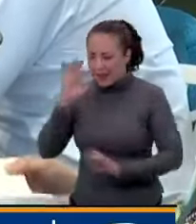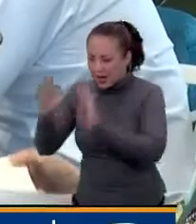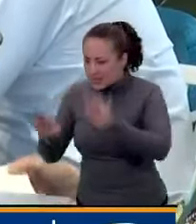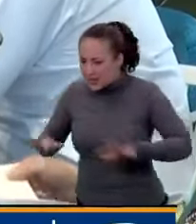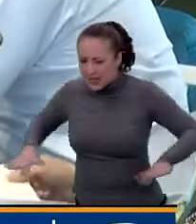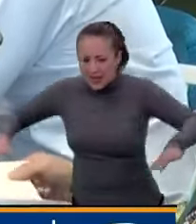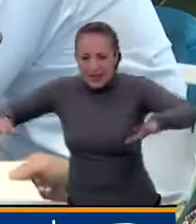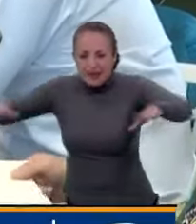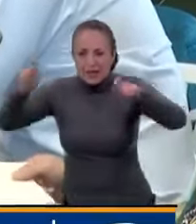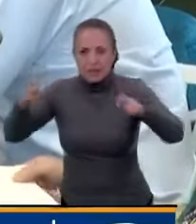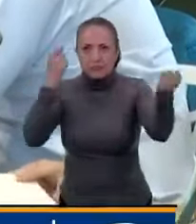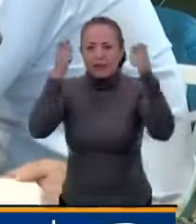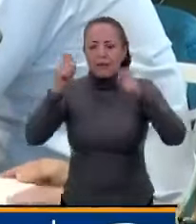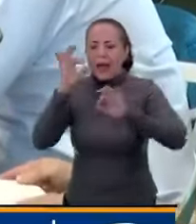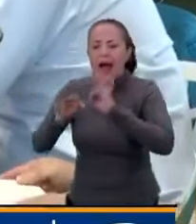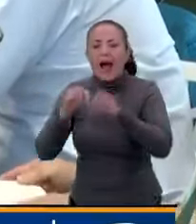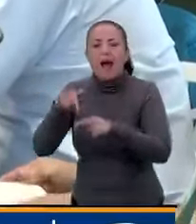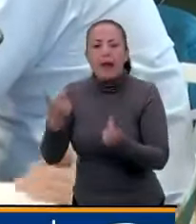de agua.